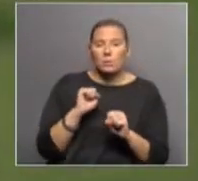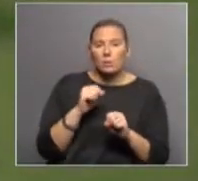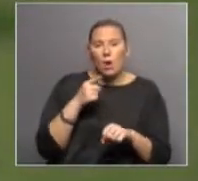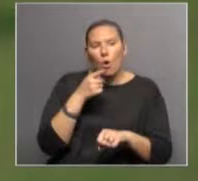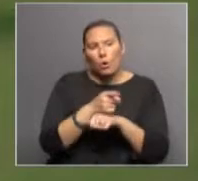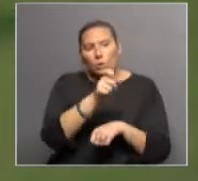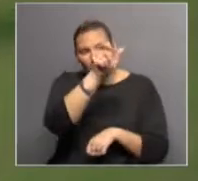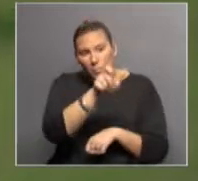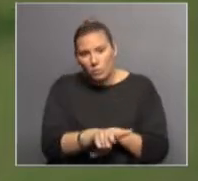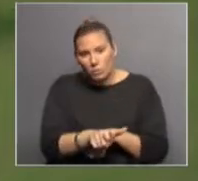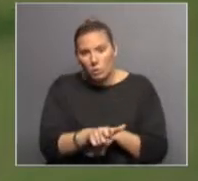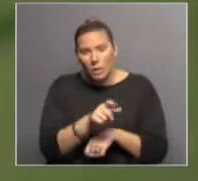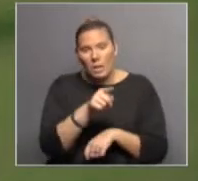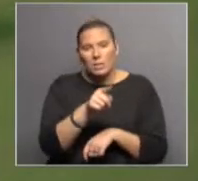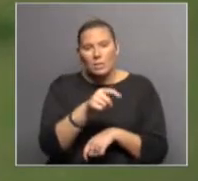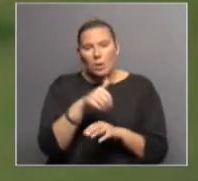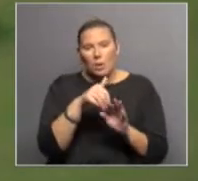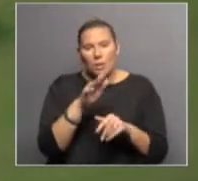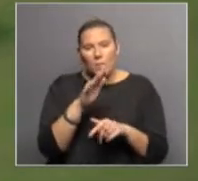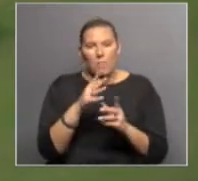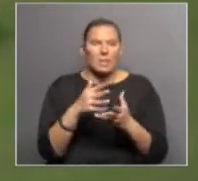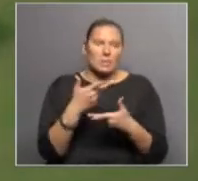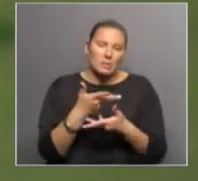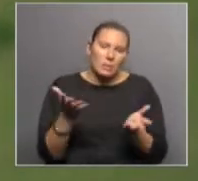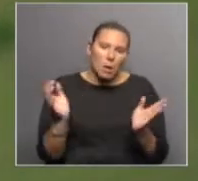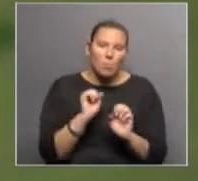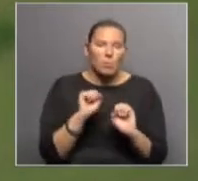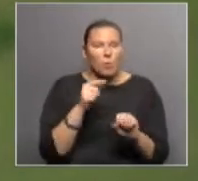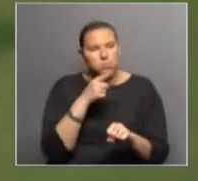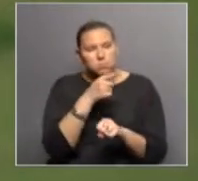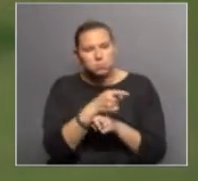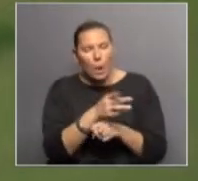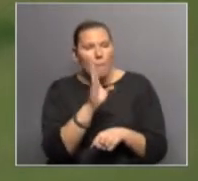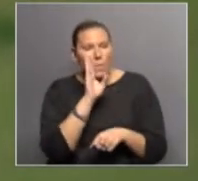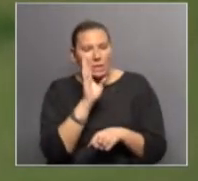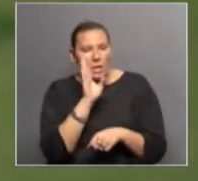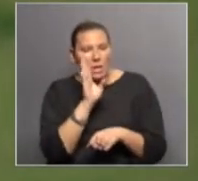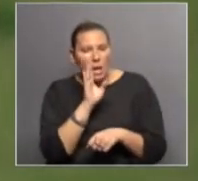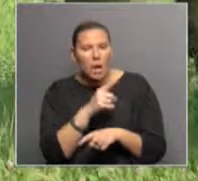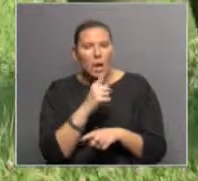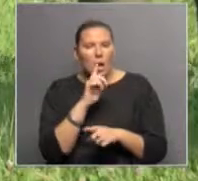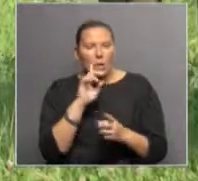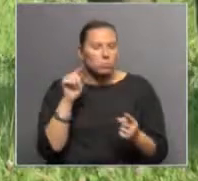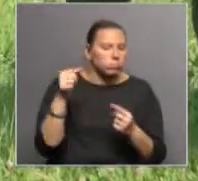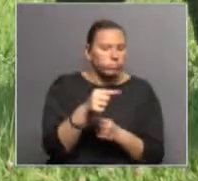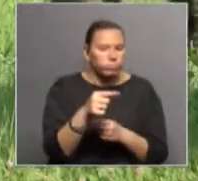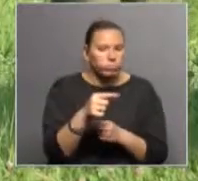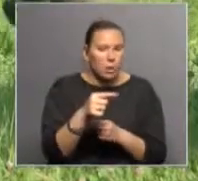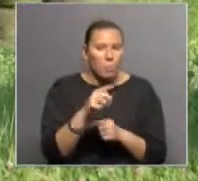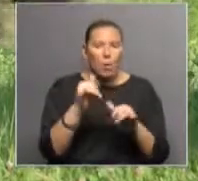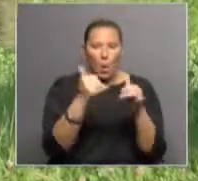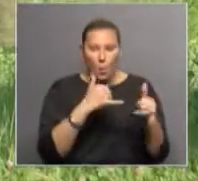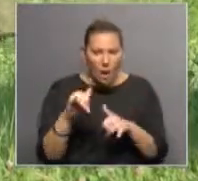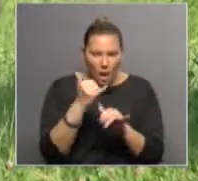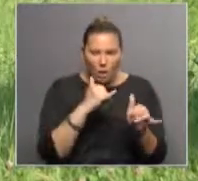hacia humanos, ya la clasificación es más amplia. Podemos hablar de una agresividad maternal, una agresividad redirigida, agresividad por